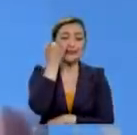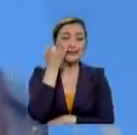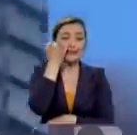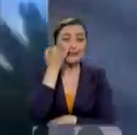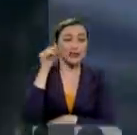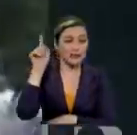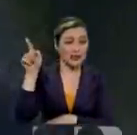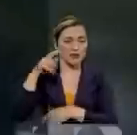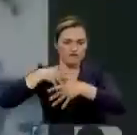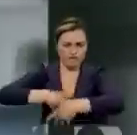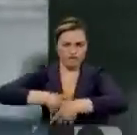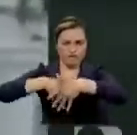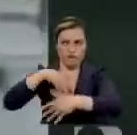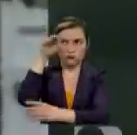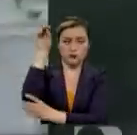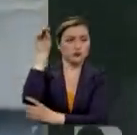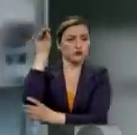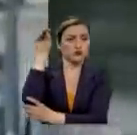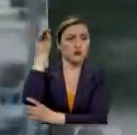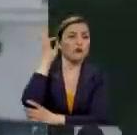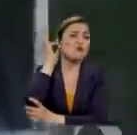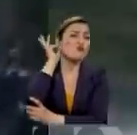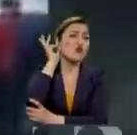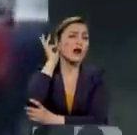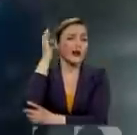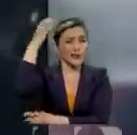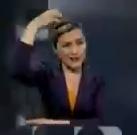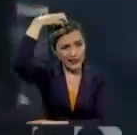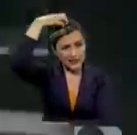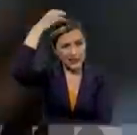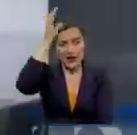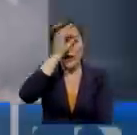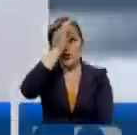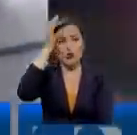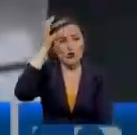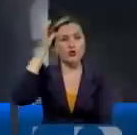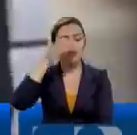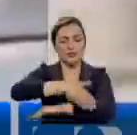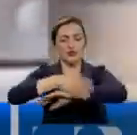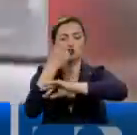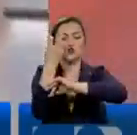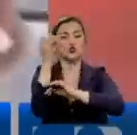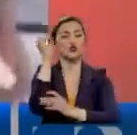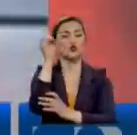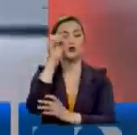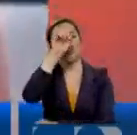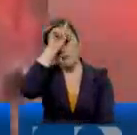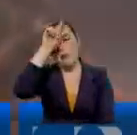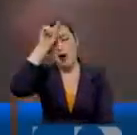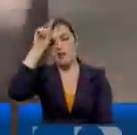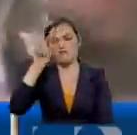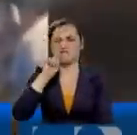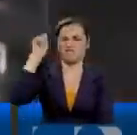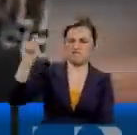intentó derribar el monumento a Isabel la Católica, ubicado en las calles de 12 de Octubre y Madrid, como protesta contra